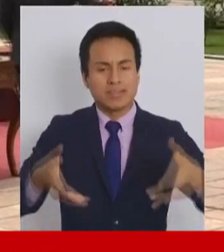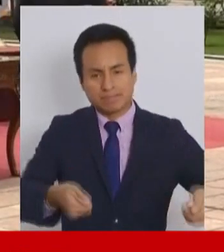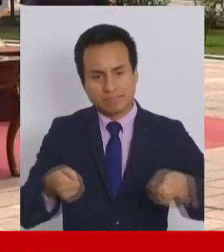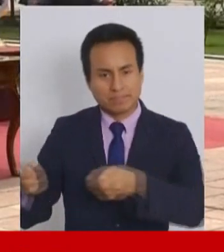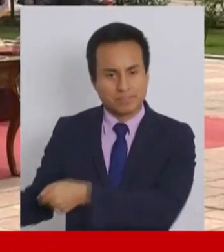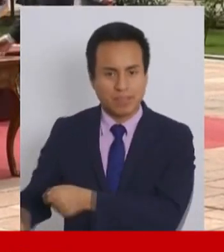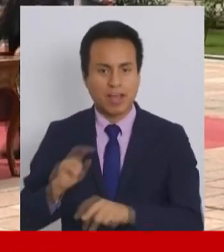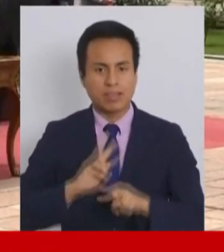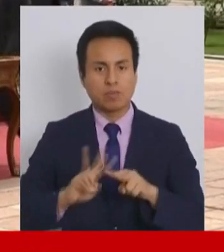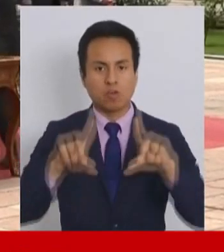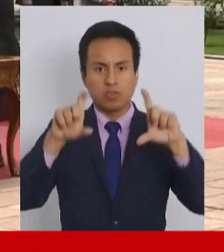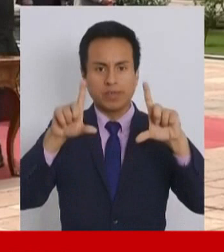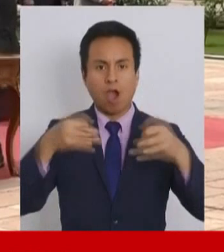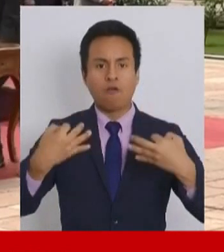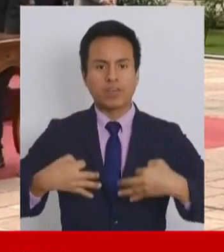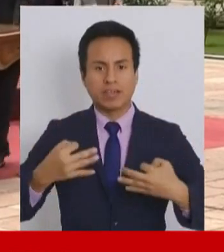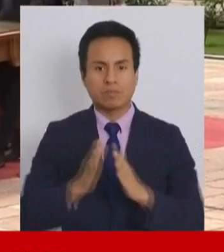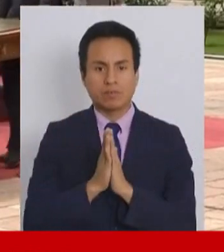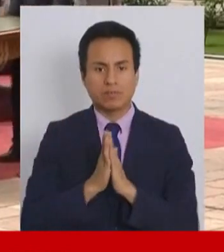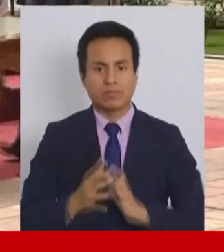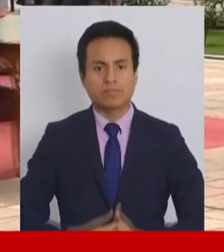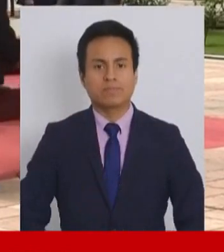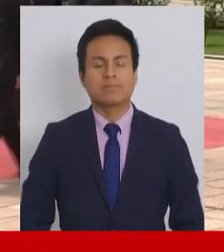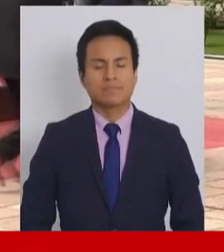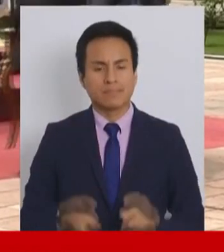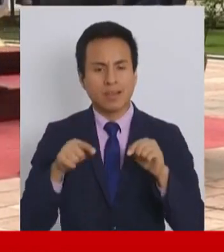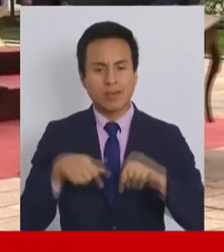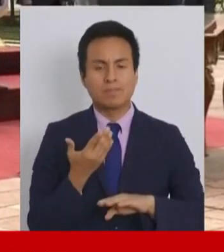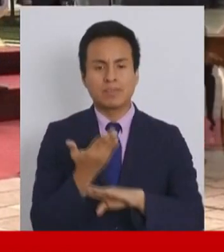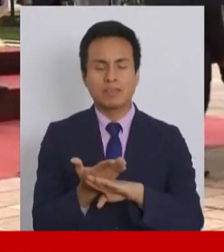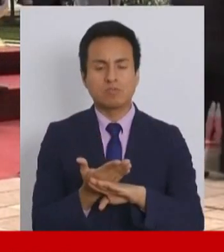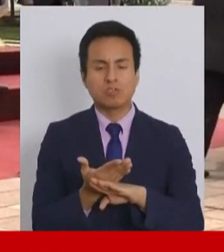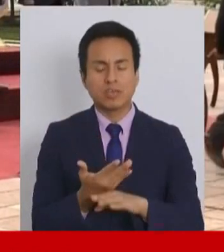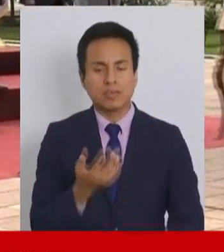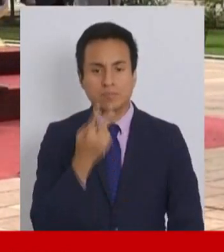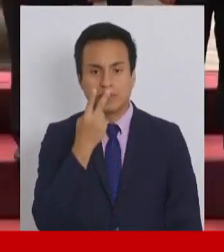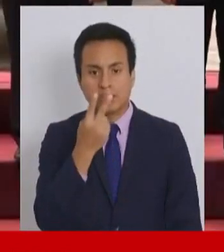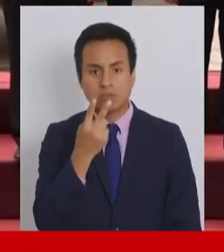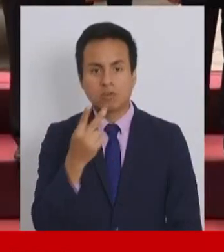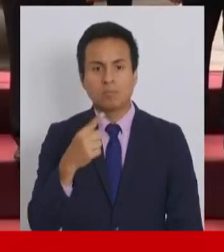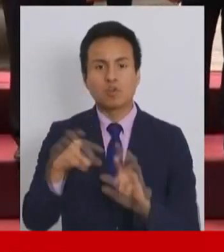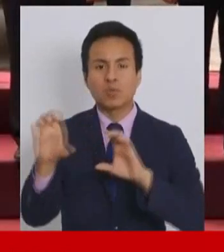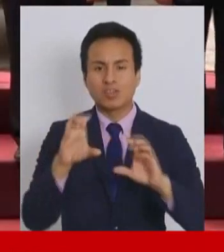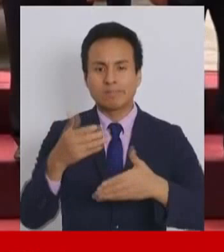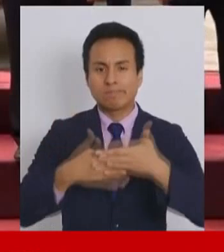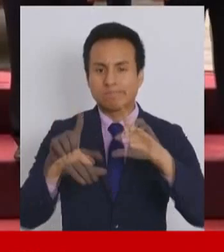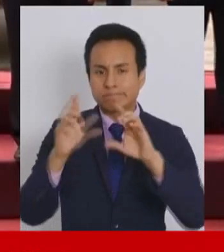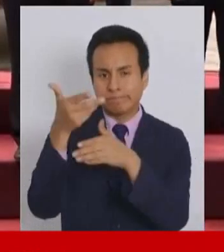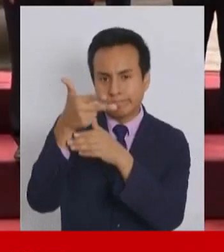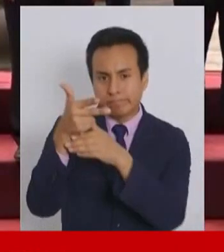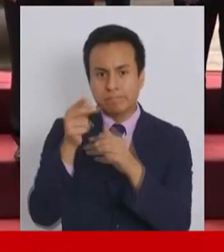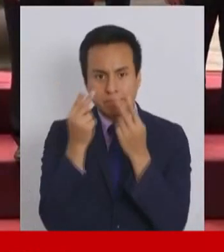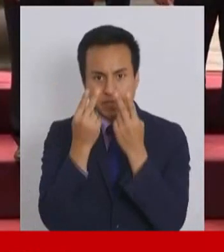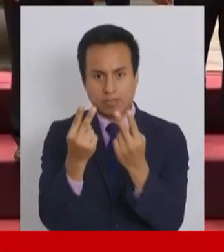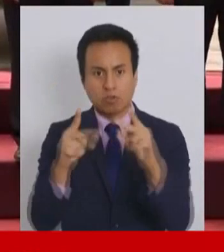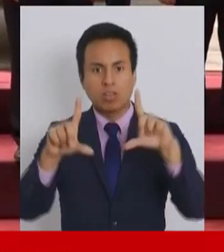realizamos la fotografía oficial, por favor. Ahora les pedimos, mirando por favor a los medios de comunicación, para